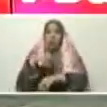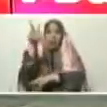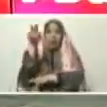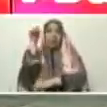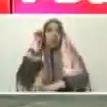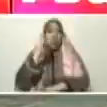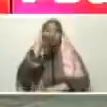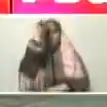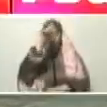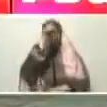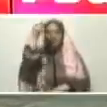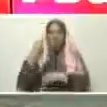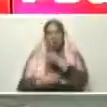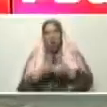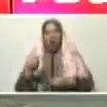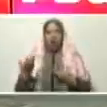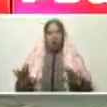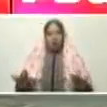semana